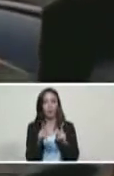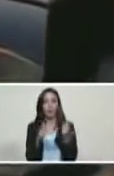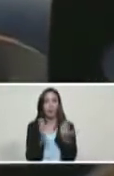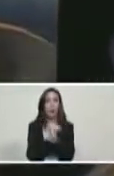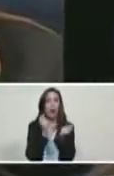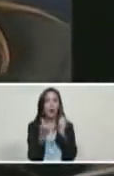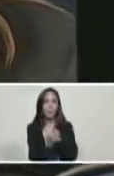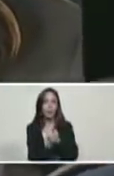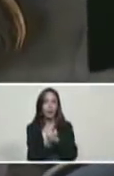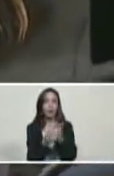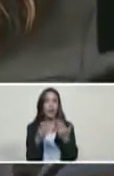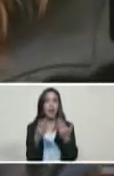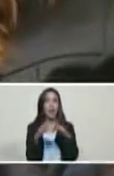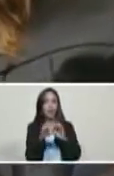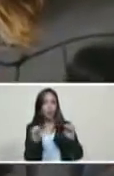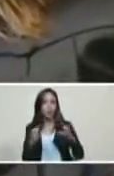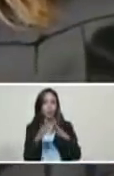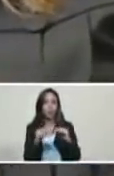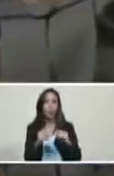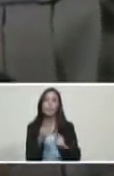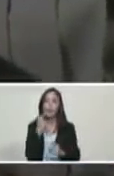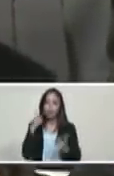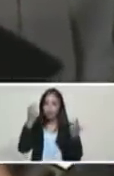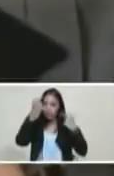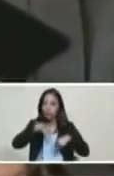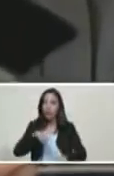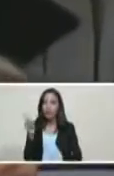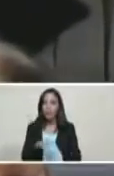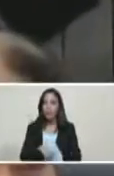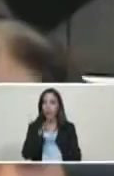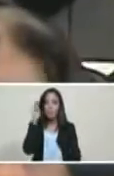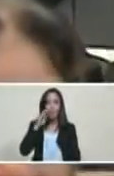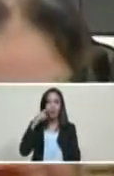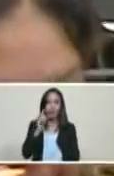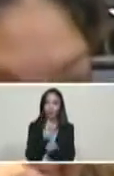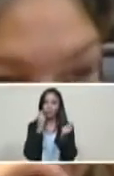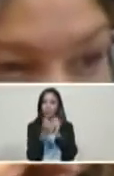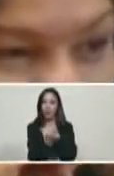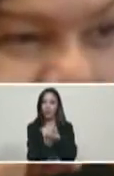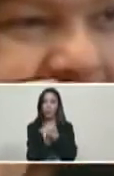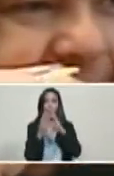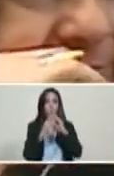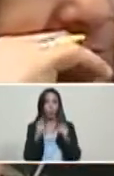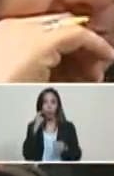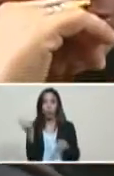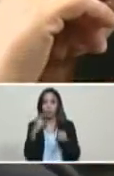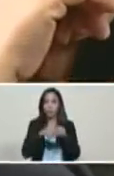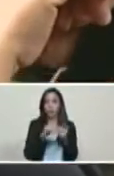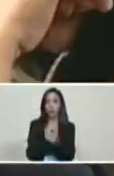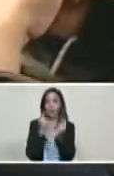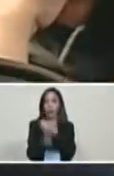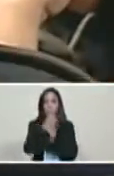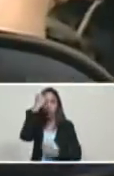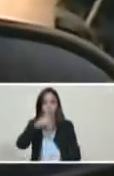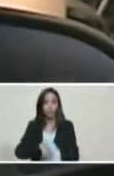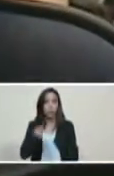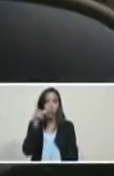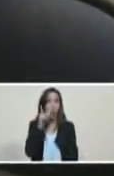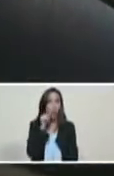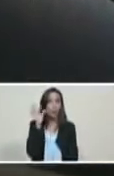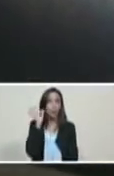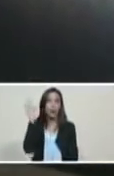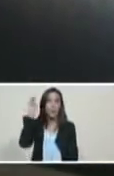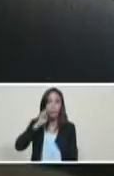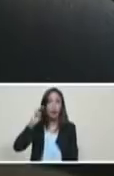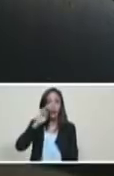que cambiar al maestro, ya que los cambios en la escuela y en la educación entran con el maestro. Teníamos que tener nosotros, rescatando